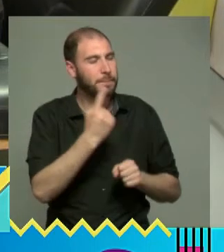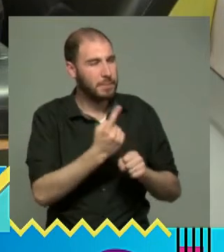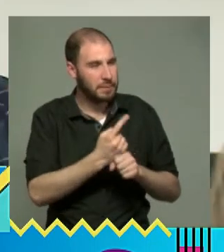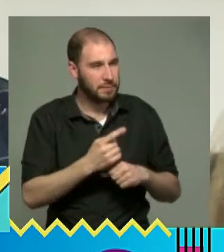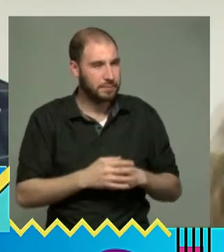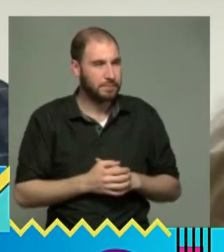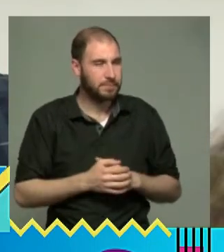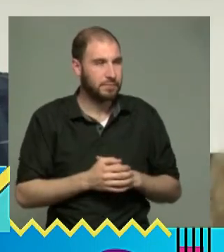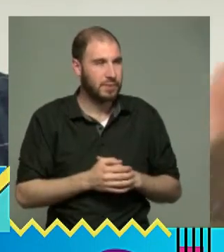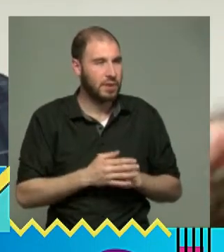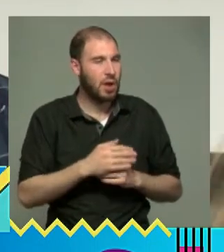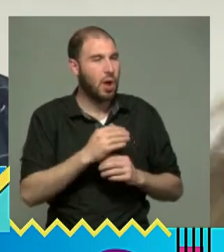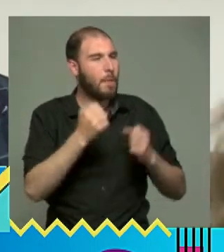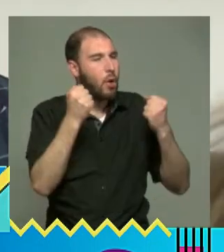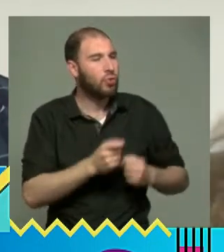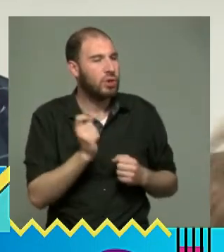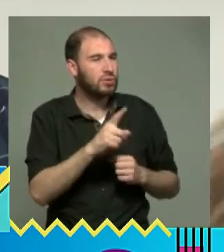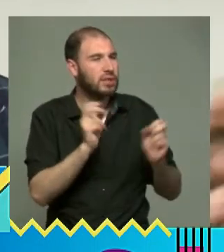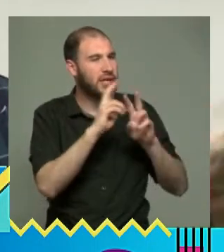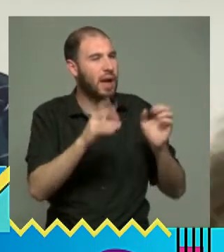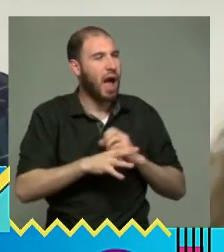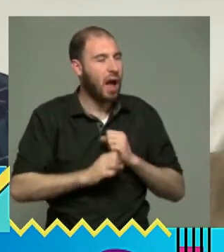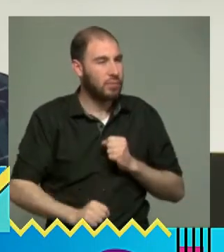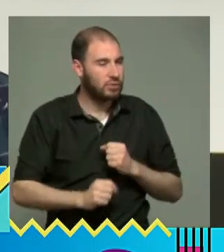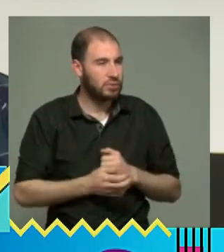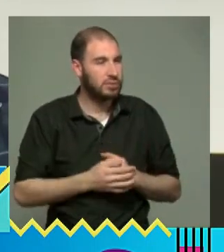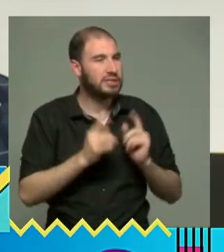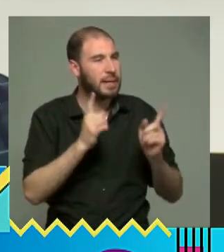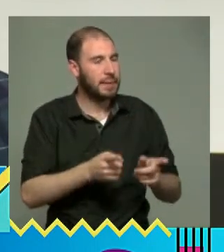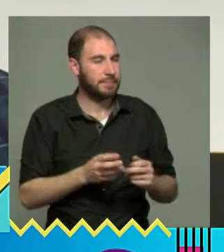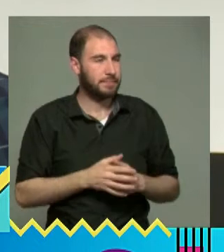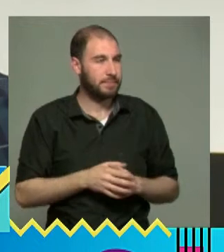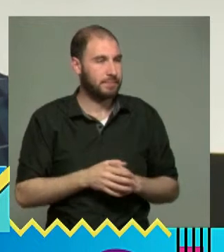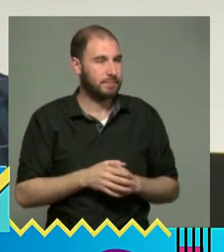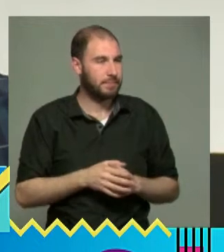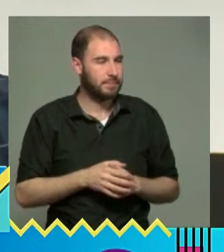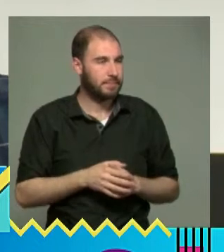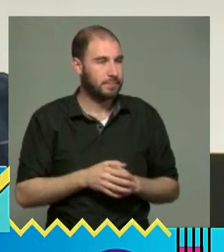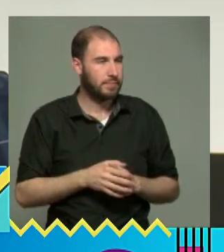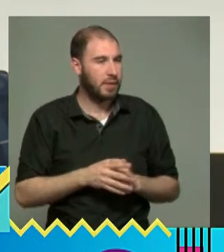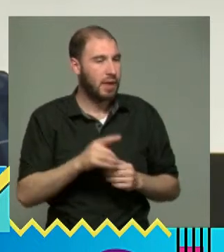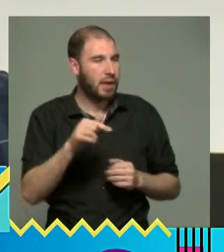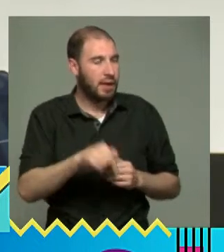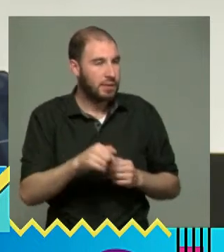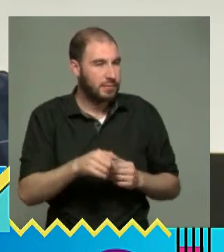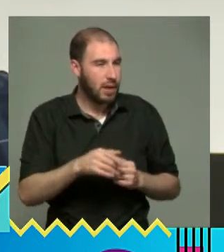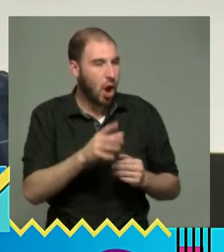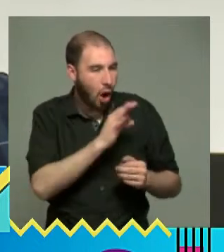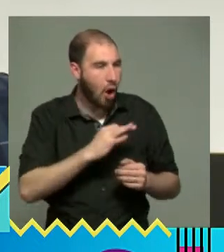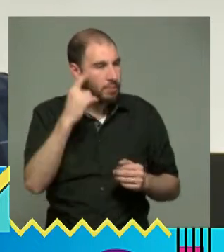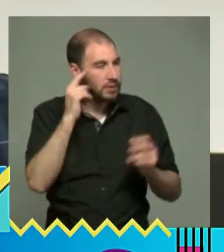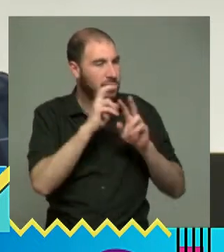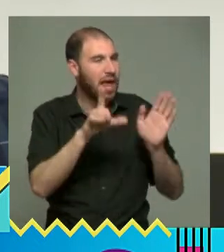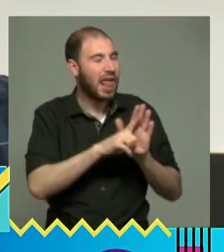comenzar planteando tu postura en cuanto al aborto y en cuanto justamente a esta mirada que tiene que